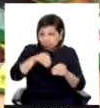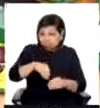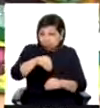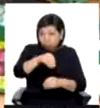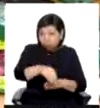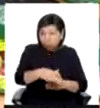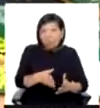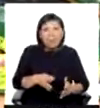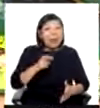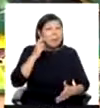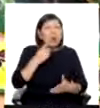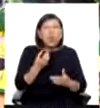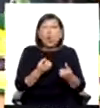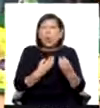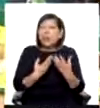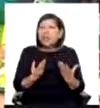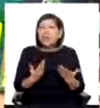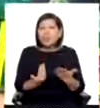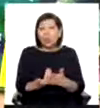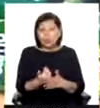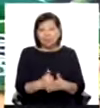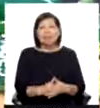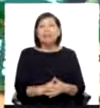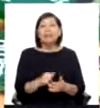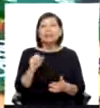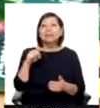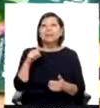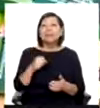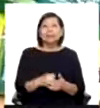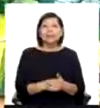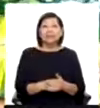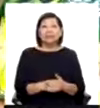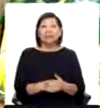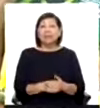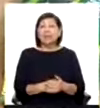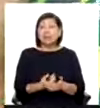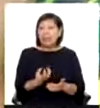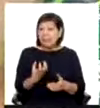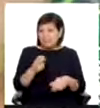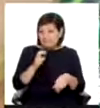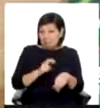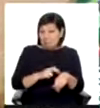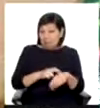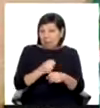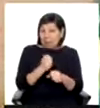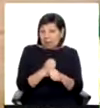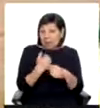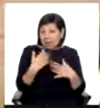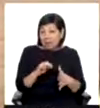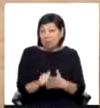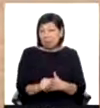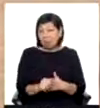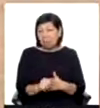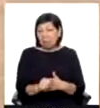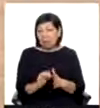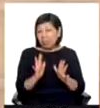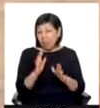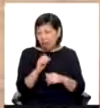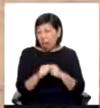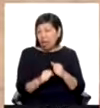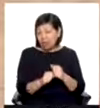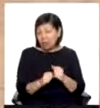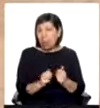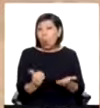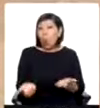es para la región de Puno. Cuéntanos un poco sobre esta variedad. Sí, esta variedad de papa se está trabajando, ya tiene un promedio de 10 años